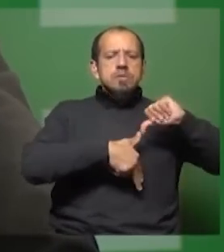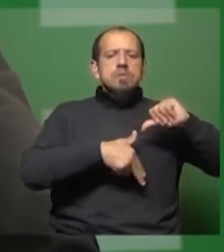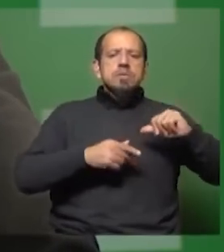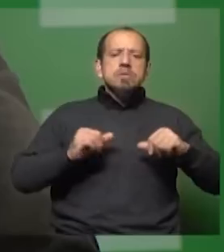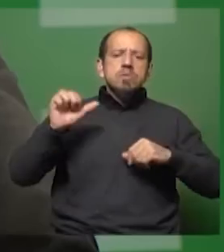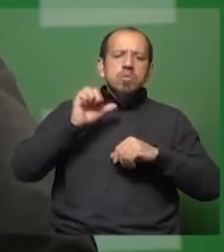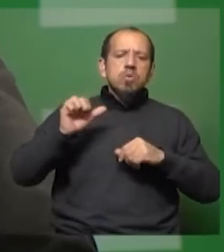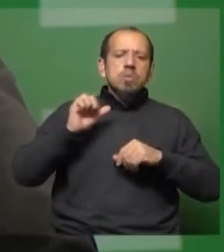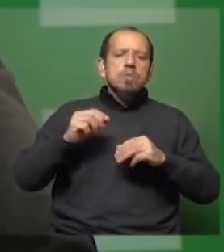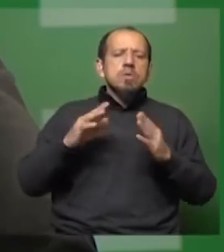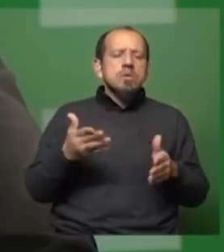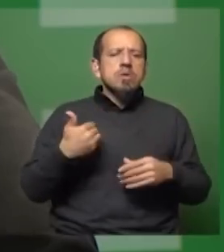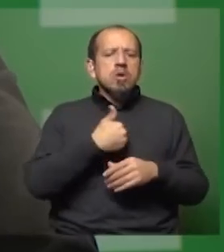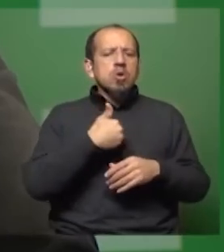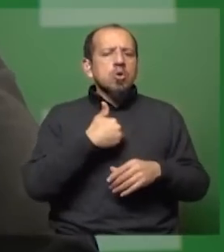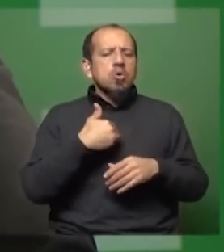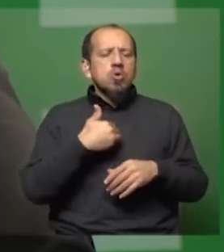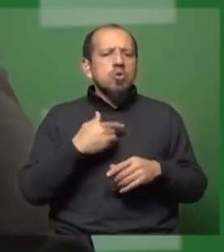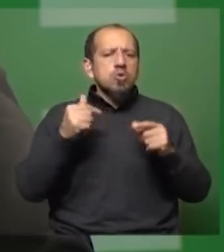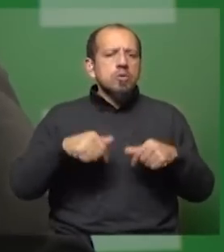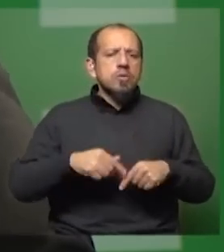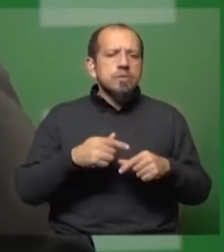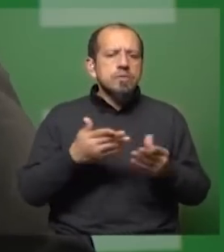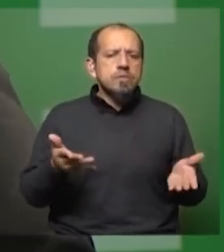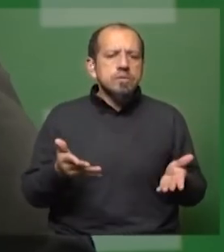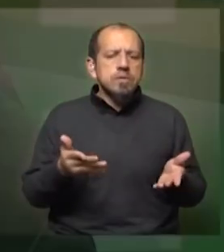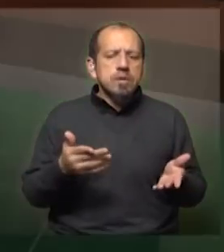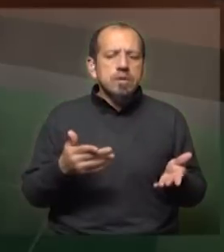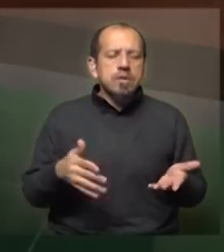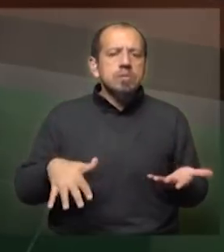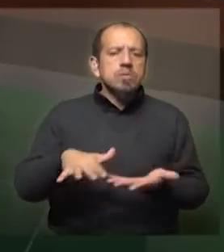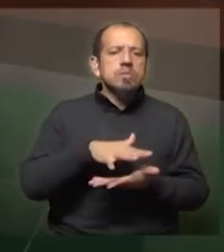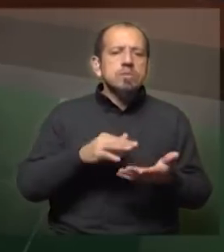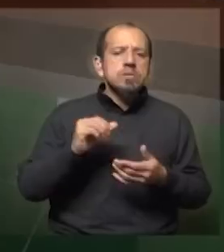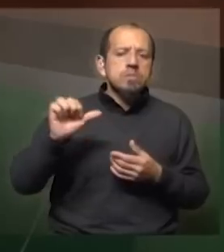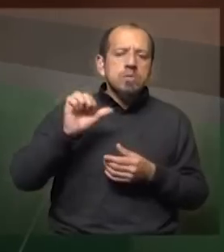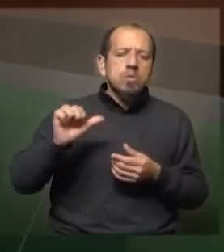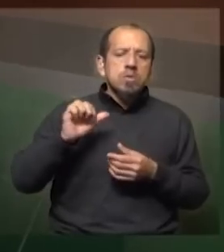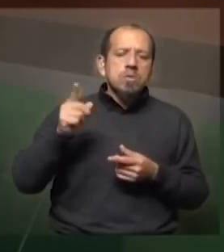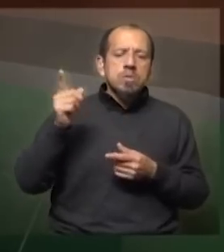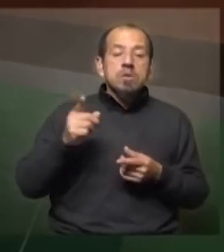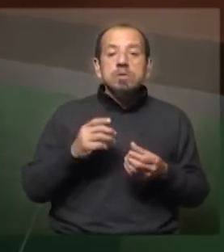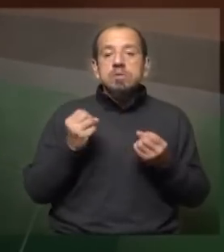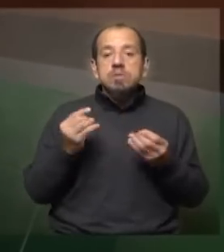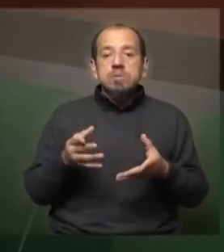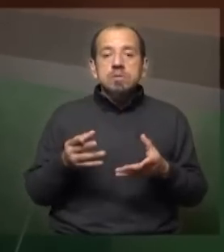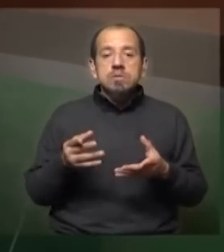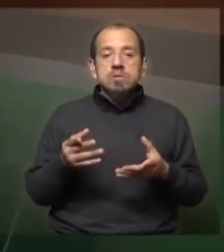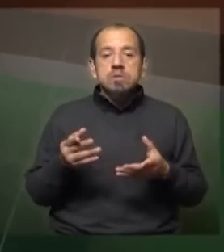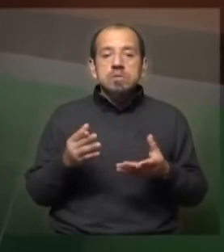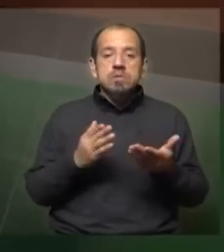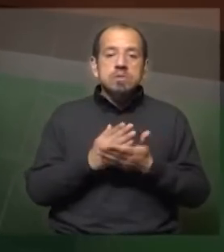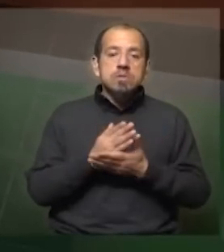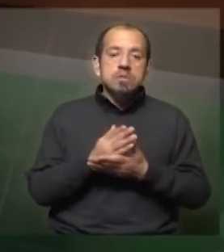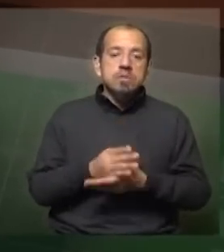Europa qué juegos juegan en este contexto que acabo yo de decir para Europa un drama porque está metido como le pasa casi siempre